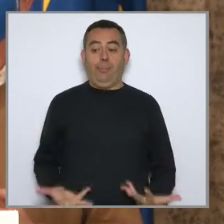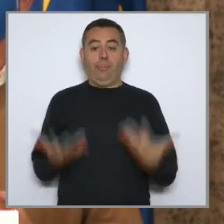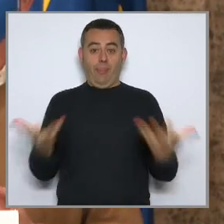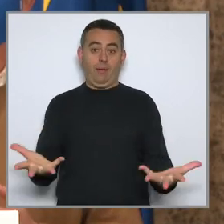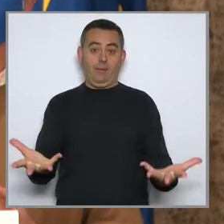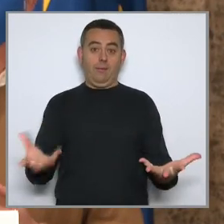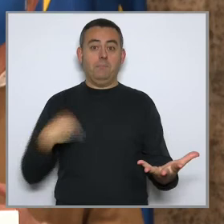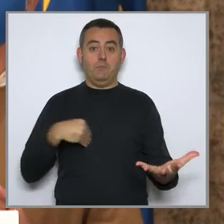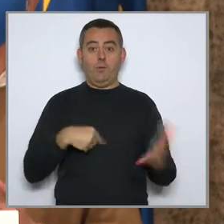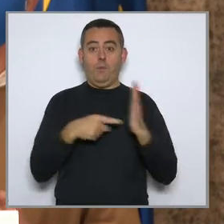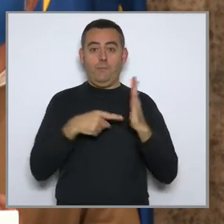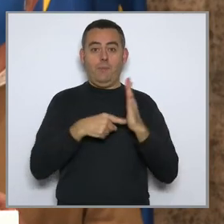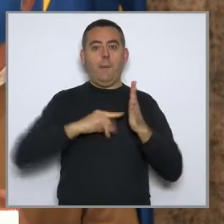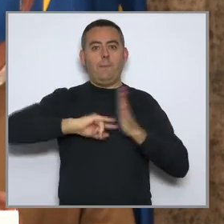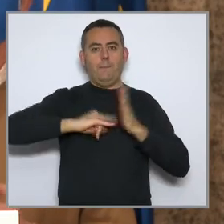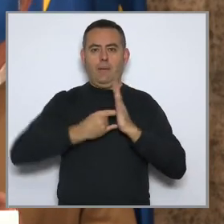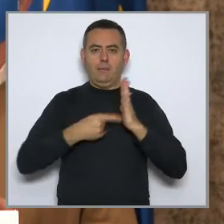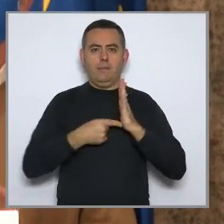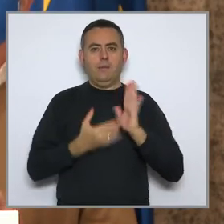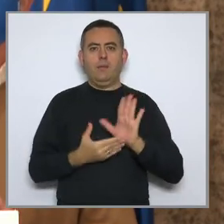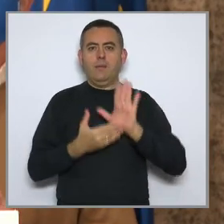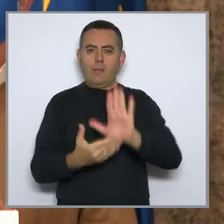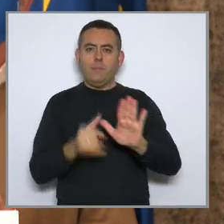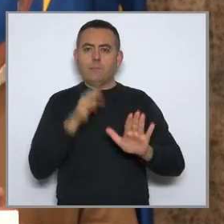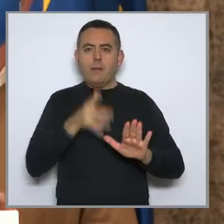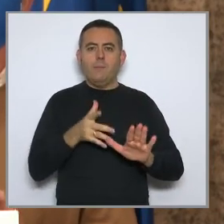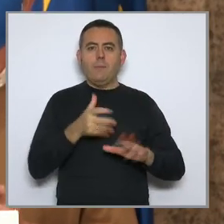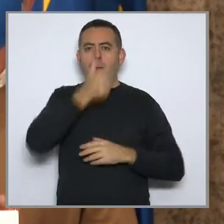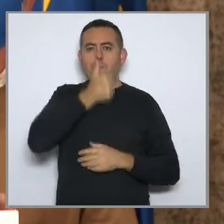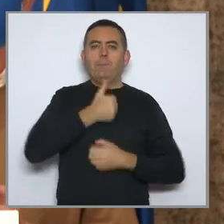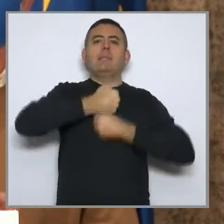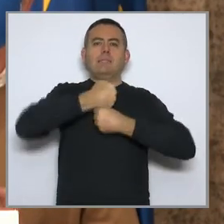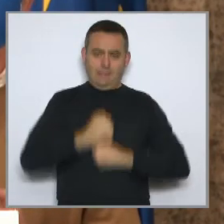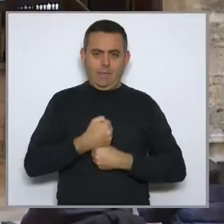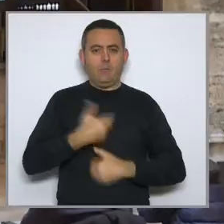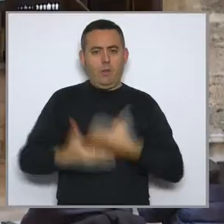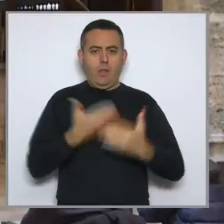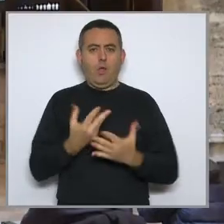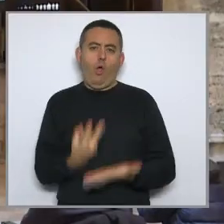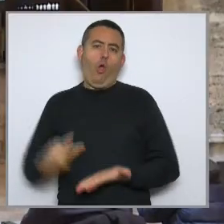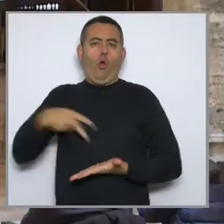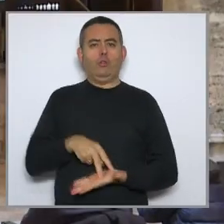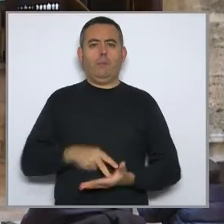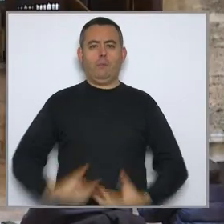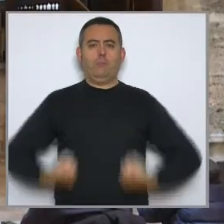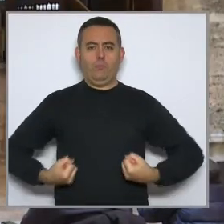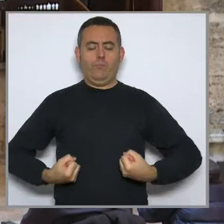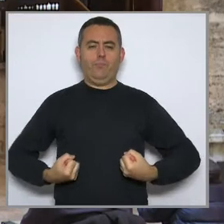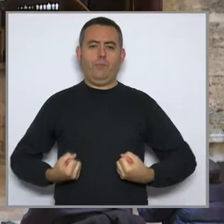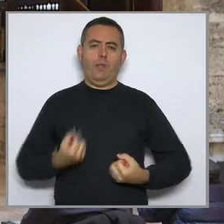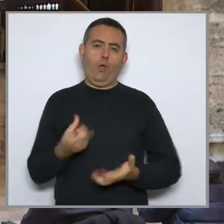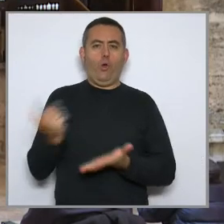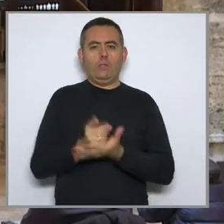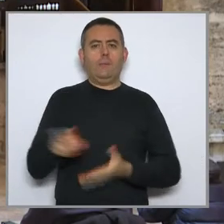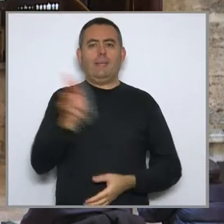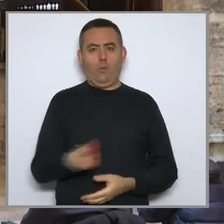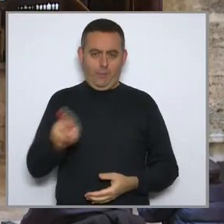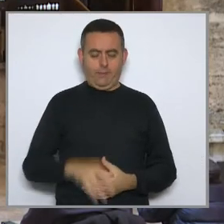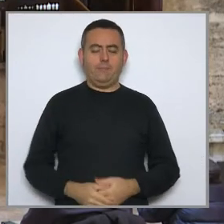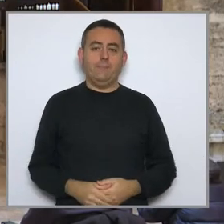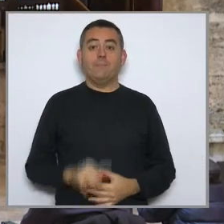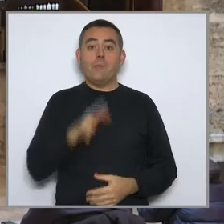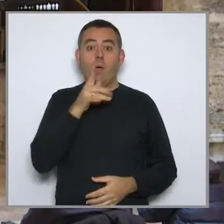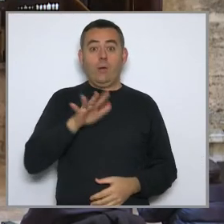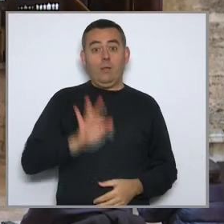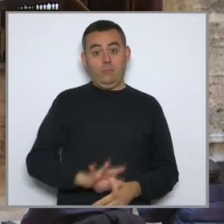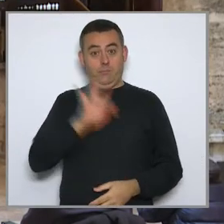plan para resistir y levantarnos todos más pronto que tarde. A continuación, tienen la